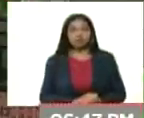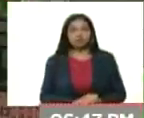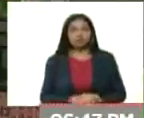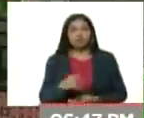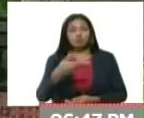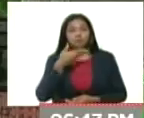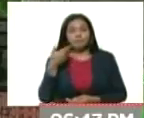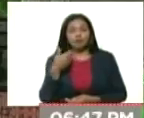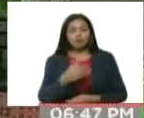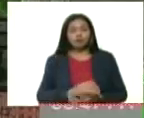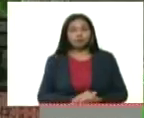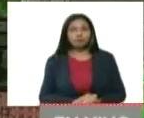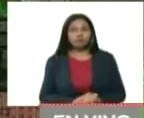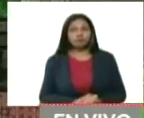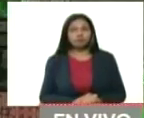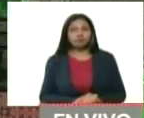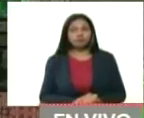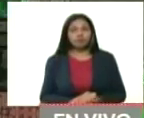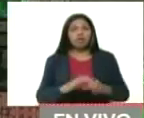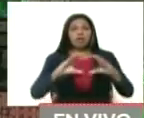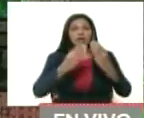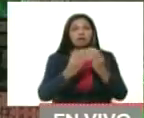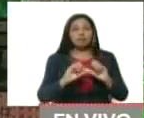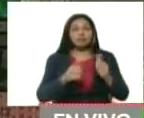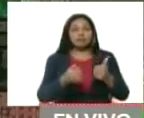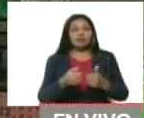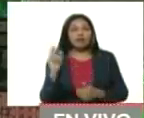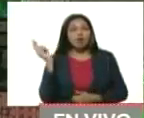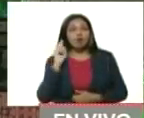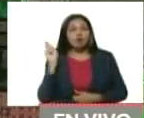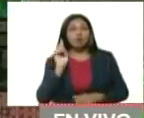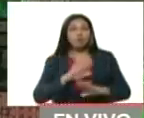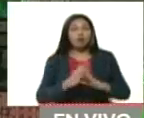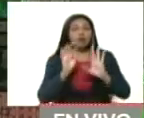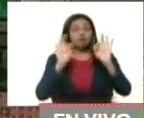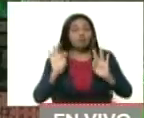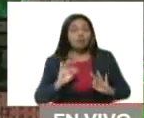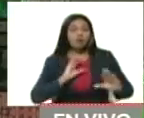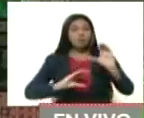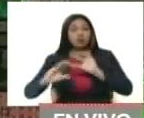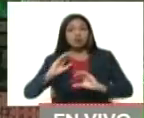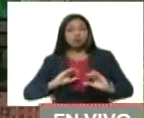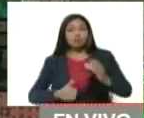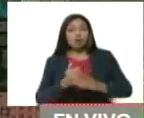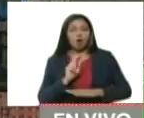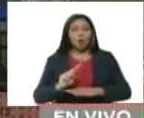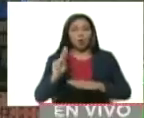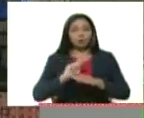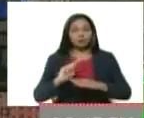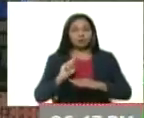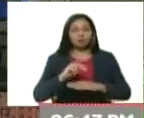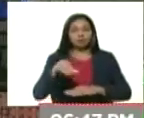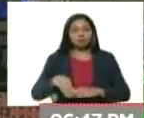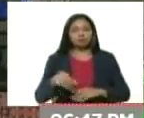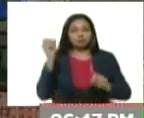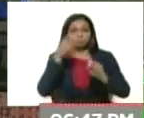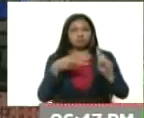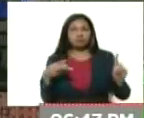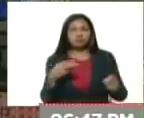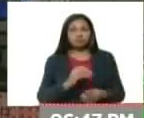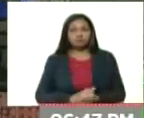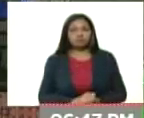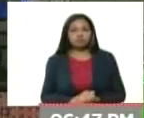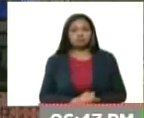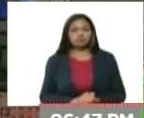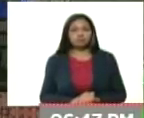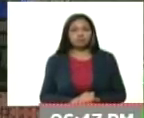preferían que las clases se impartieran por radio, porque es el medio de comunicación más utilizado en el estado de Amazonas. Fíjense que esta encuesta